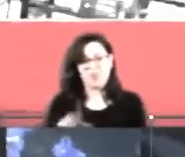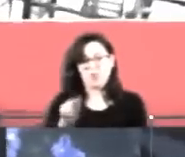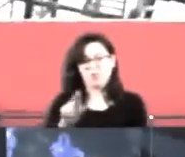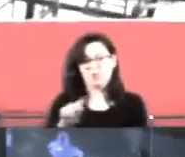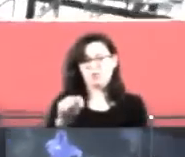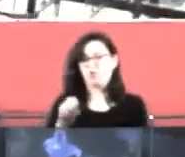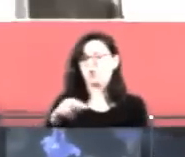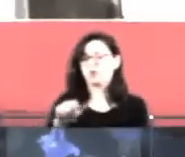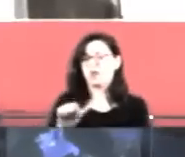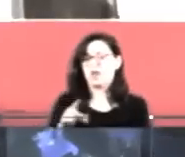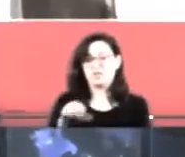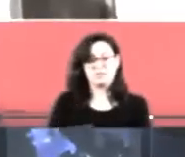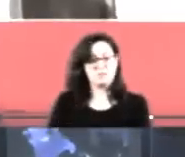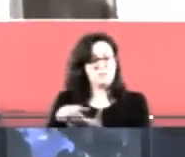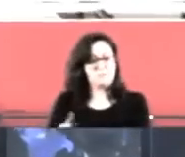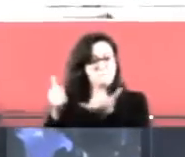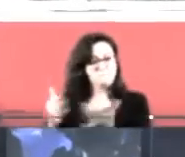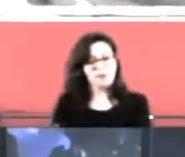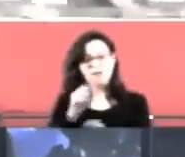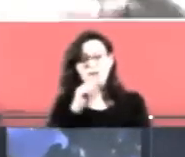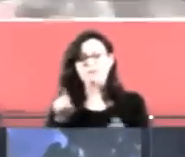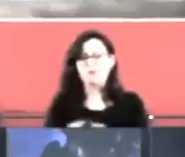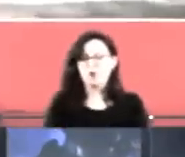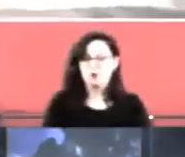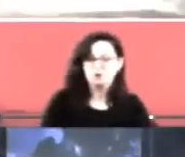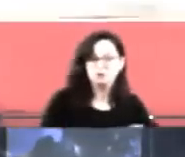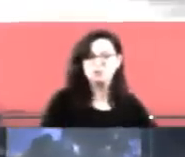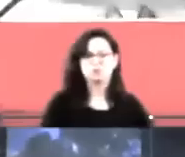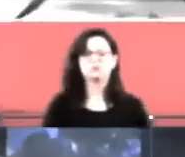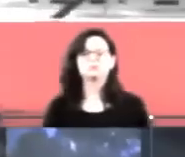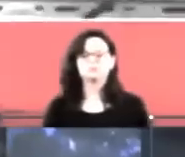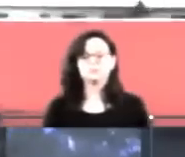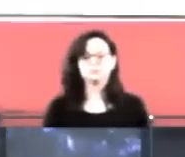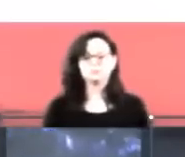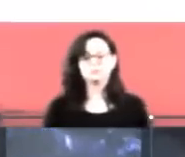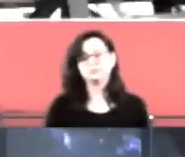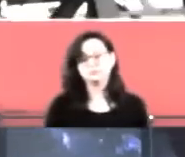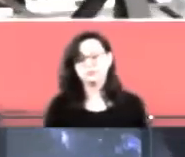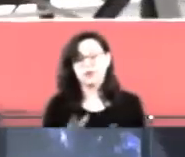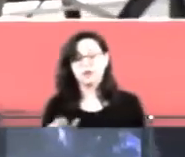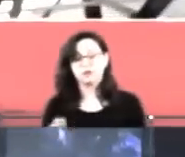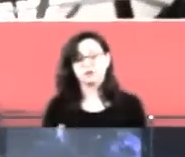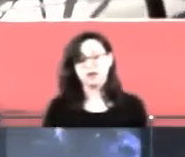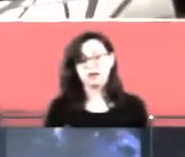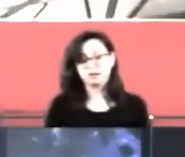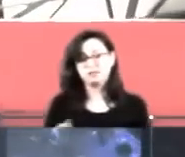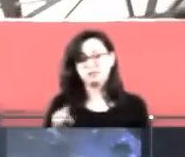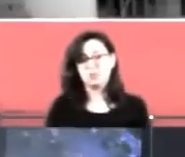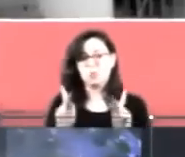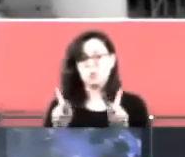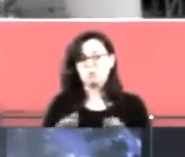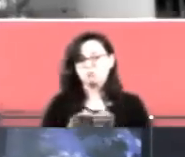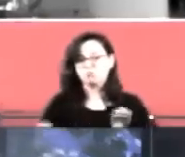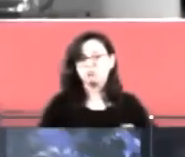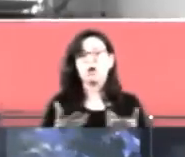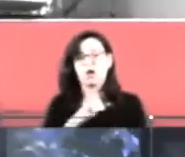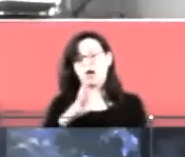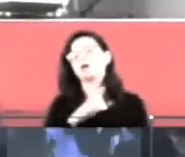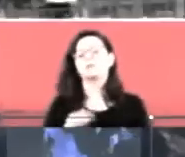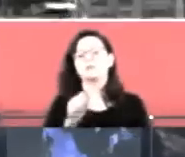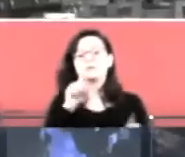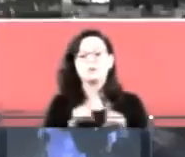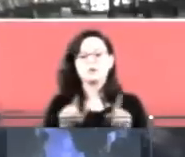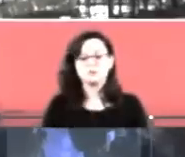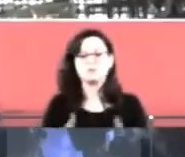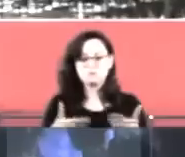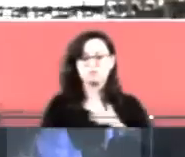de Pemex autorizó la obra hasta 12,040 millones de dólares. Cuando se